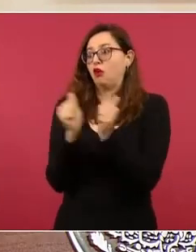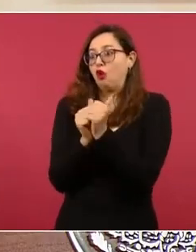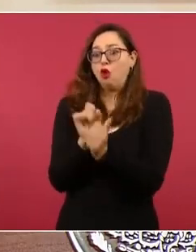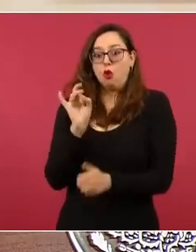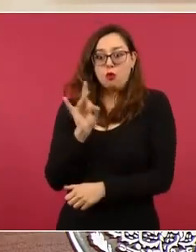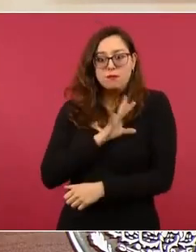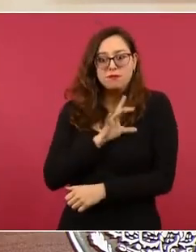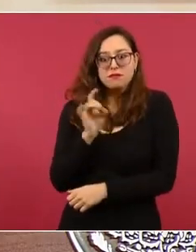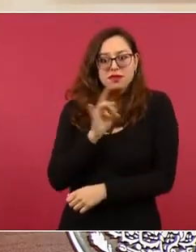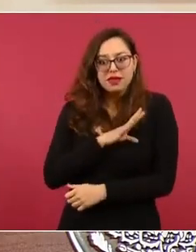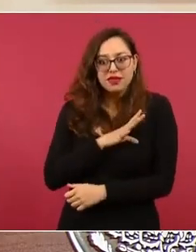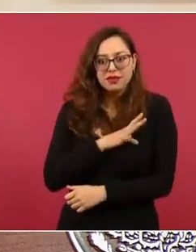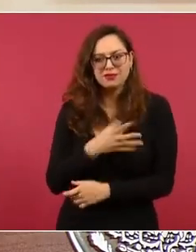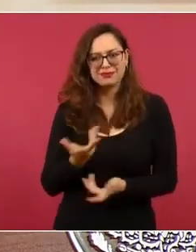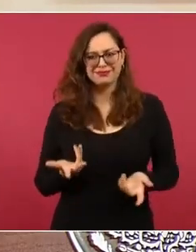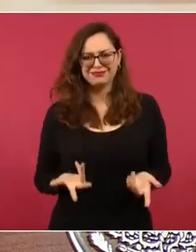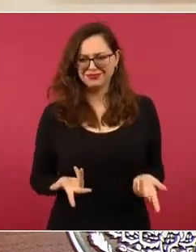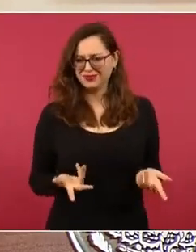todo lo que